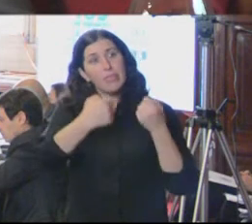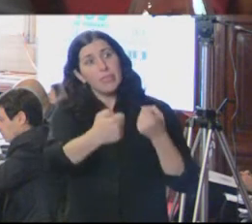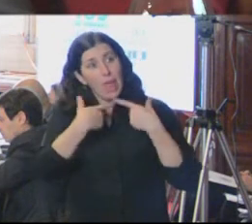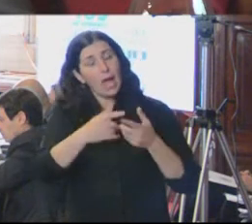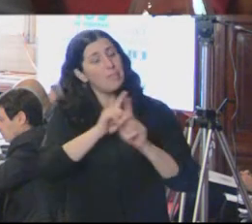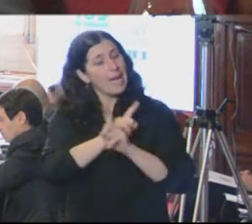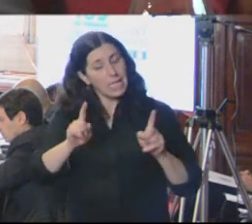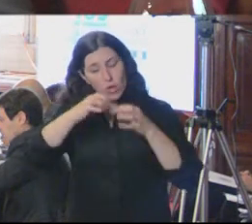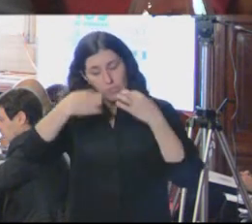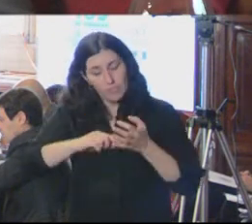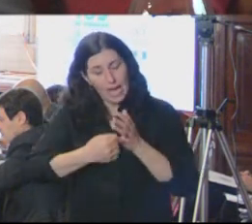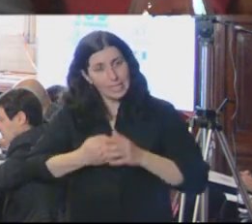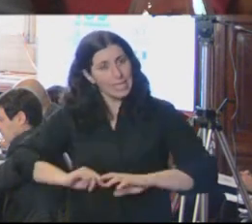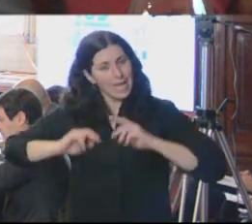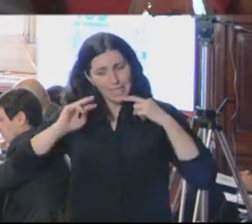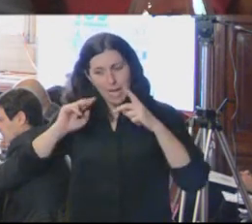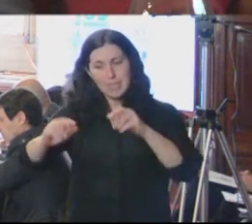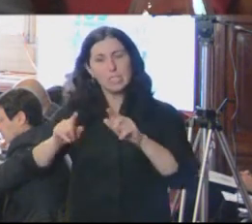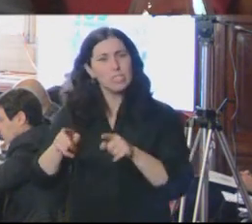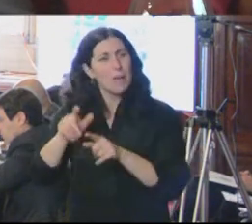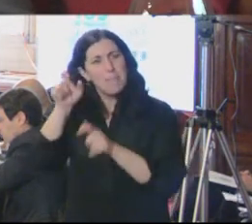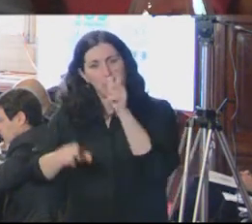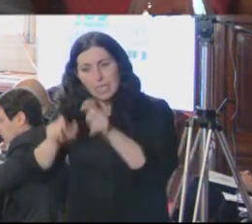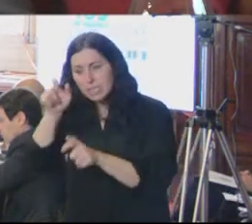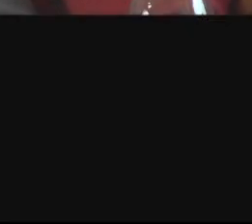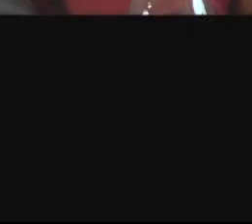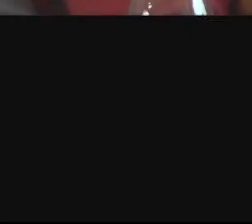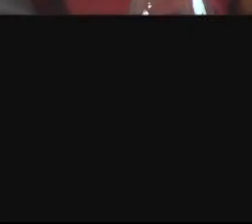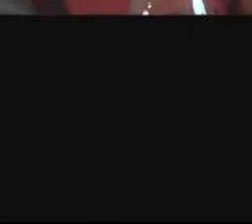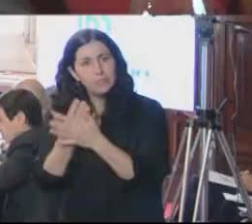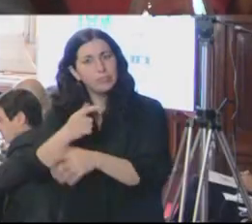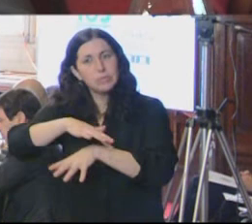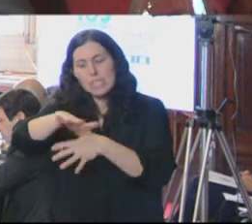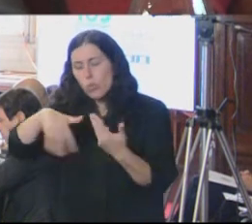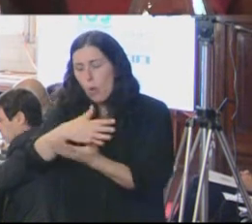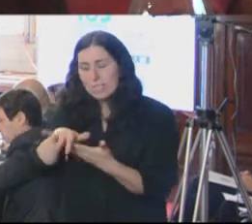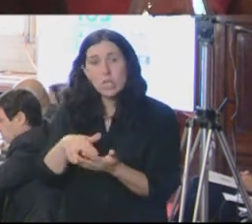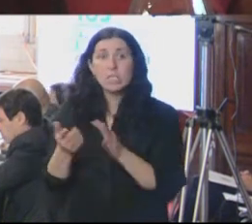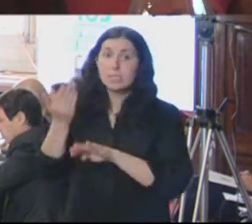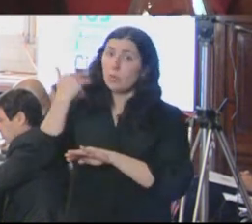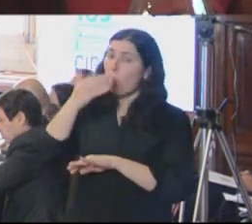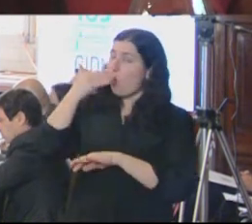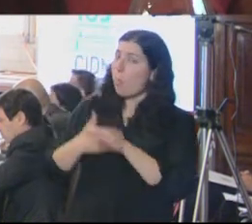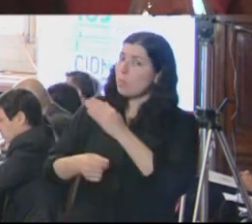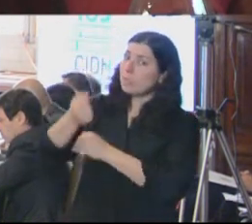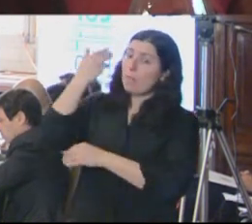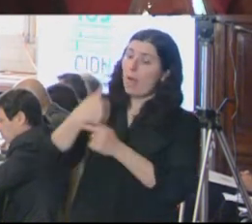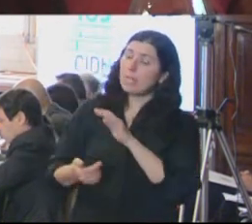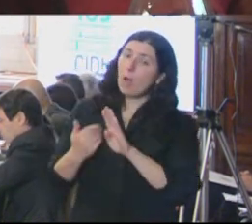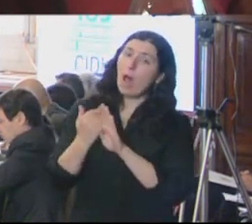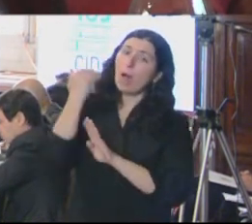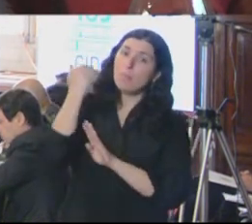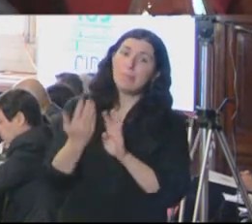repetición a los sectores sociales que han sido víctimas en diferentes momentos y circunstancias y que desafortunadamente en el último año se han presentado con un aumento